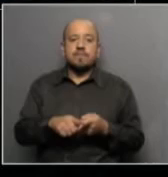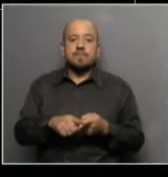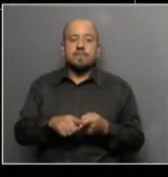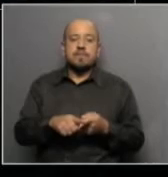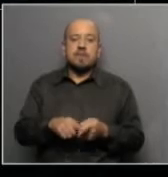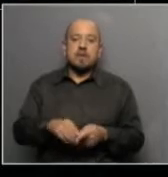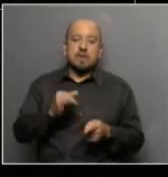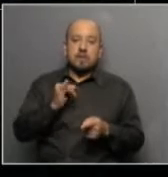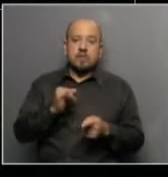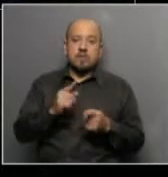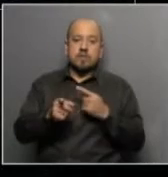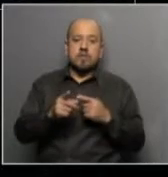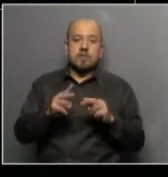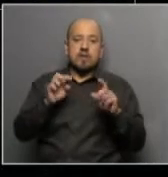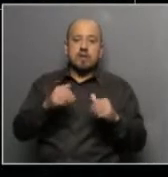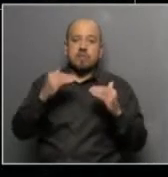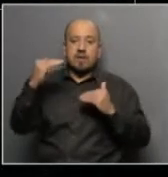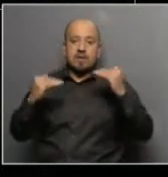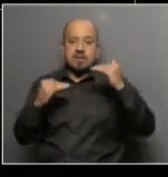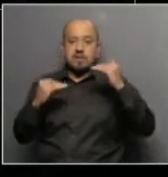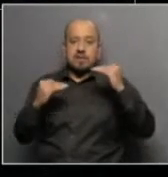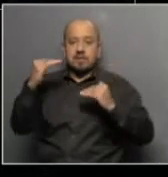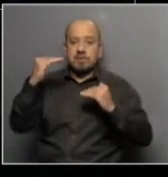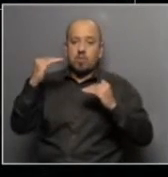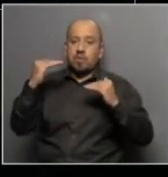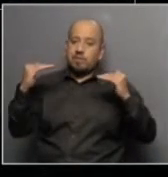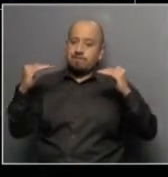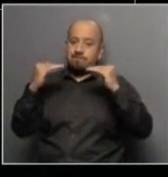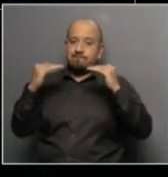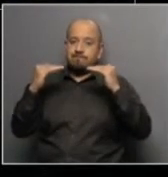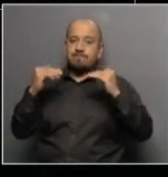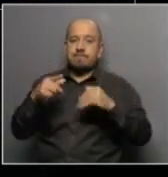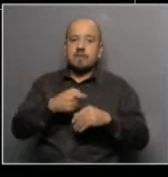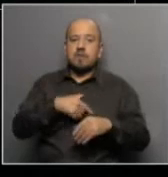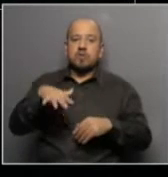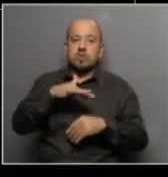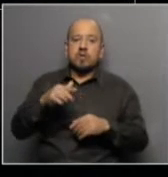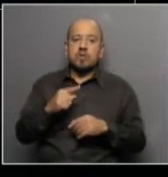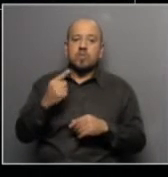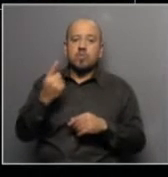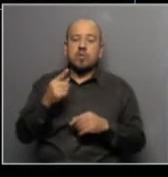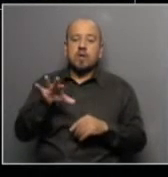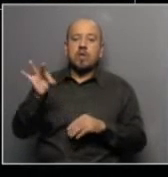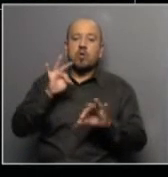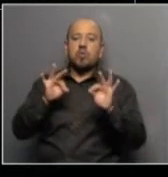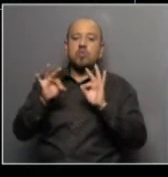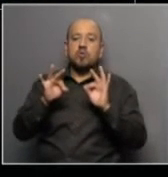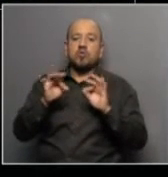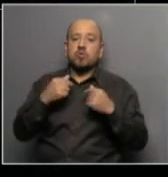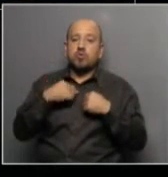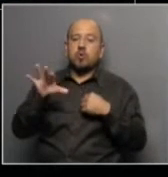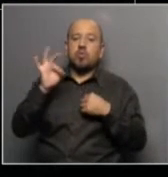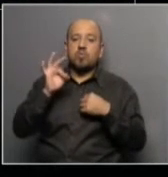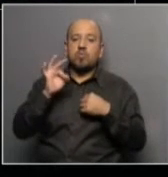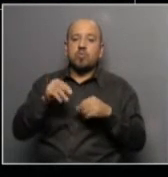y sin duda bajar enormemente la desigualdad social, ¿no? Porque una cosa es la opción, yo opto